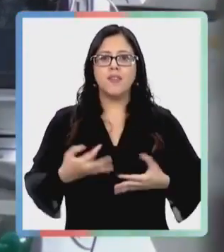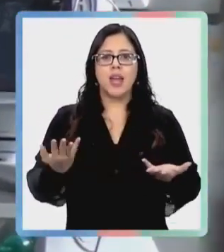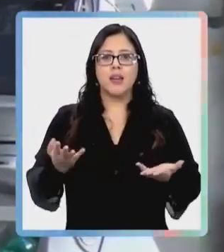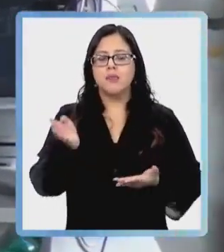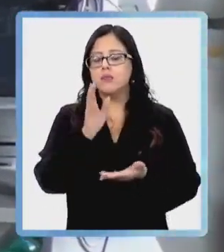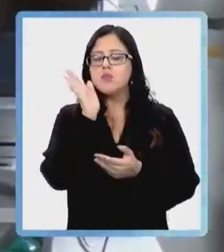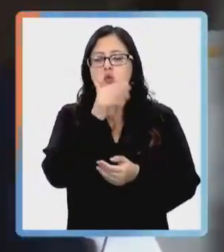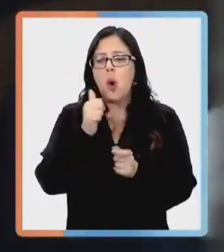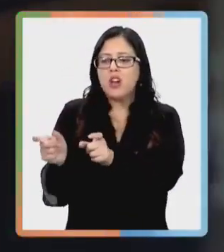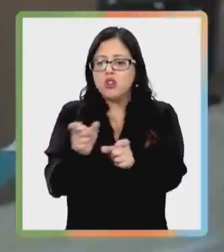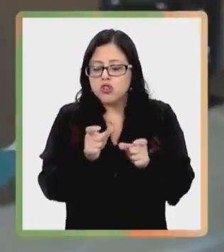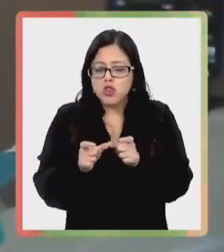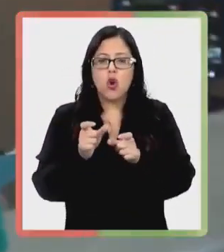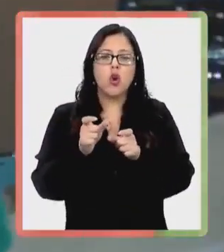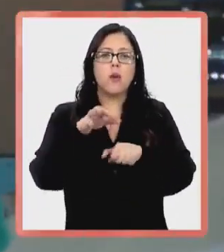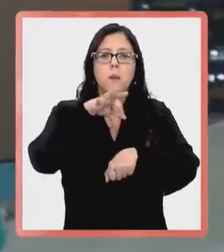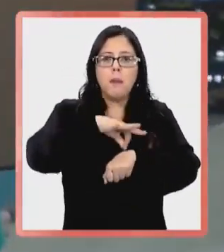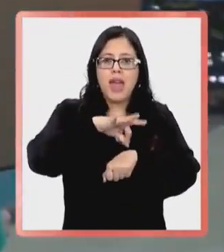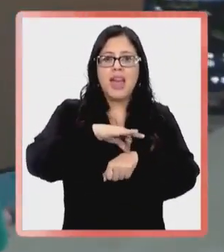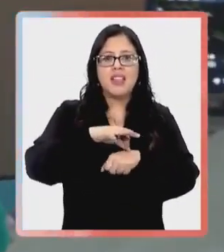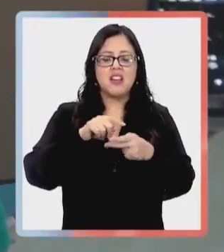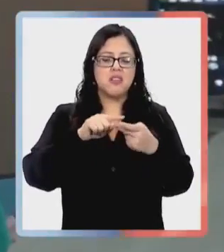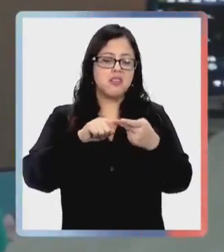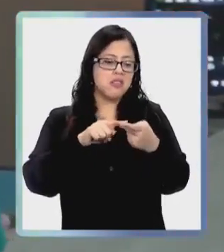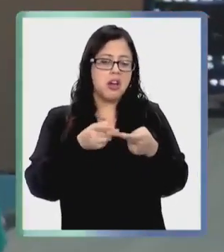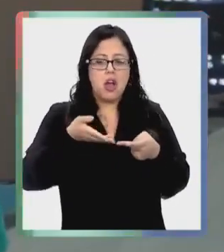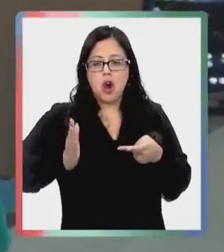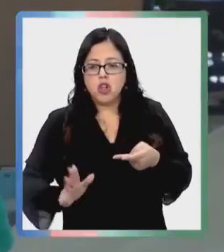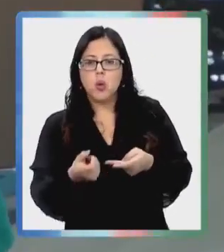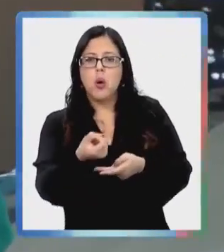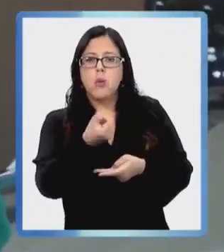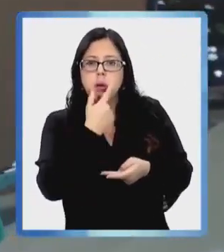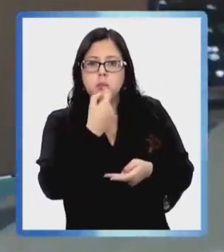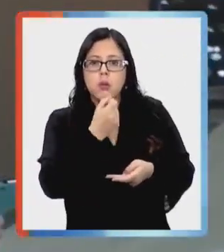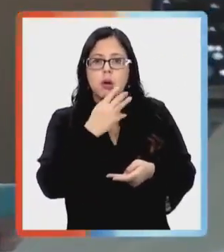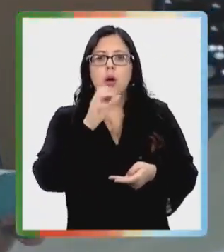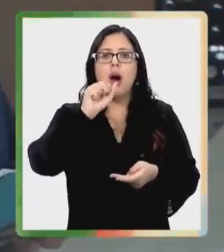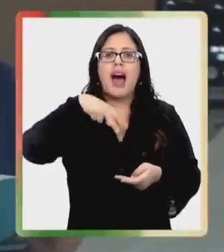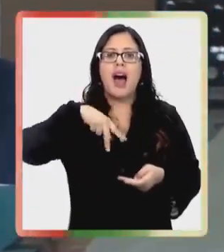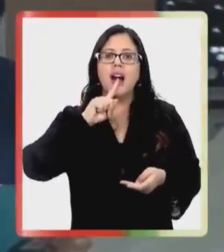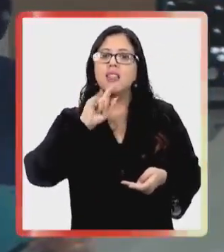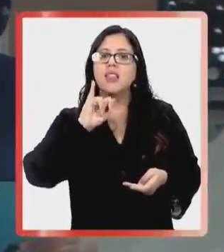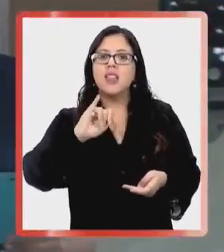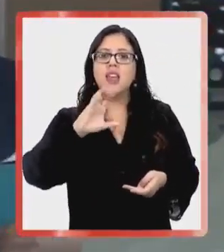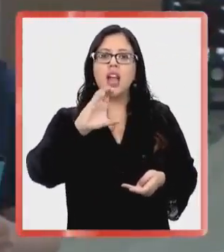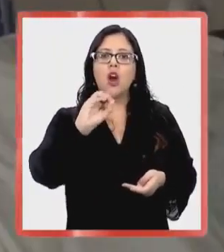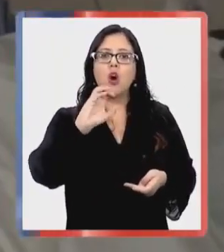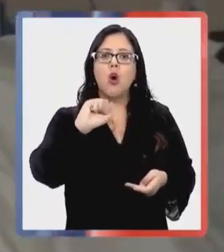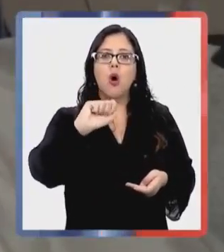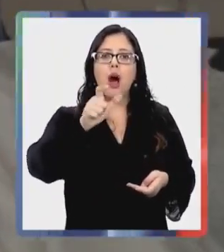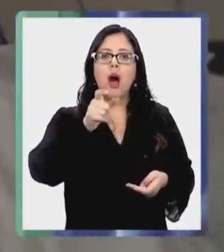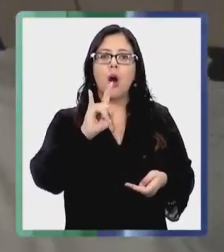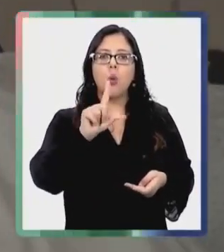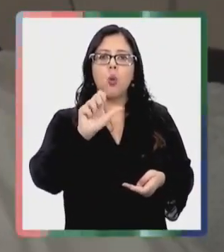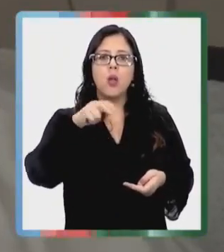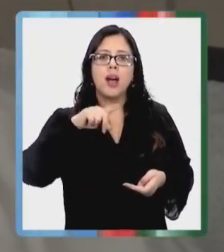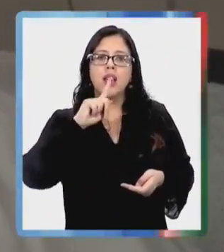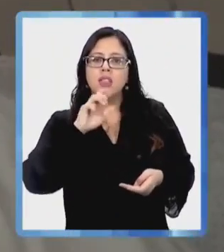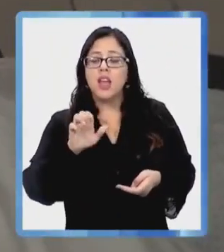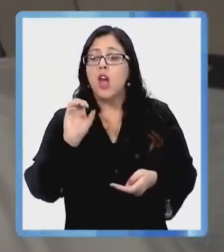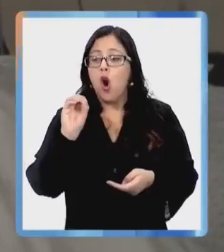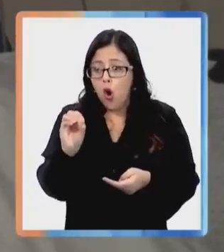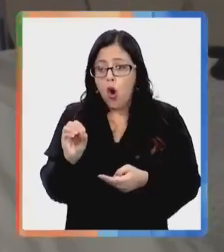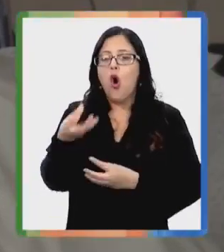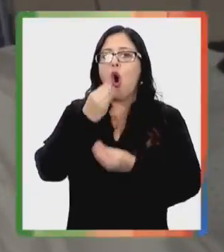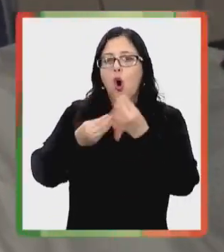se controló, siguió tomando un medicamento anticoagulante que le puede producir problemas o no viene en ayunas, por